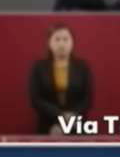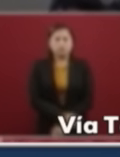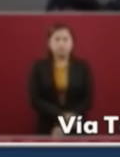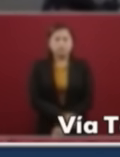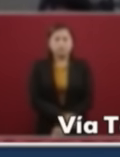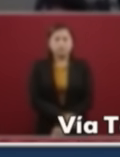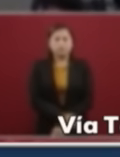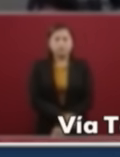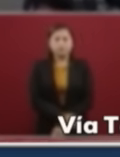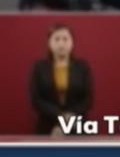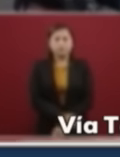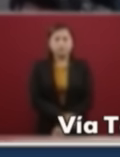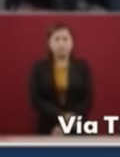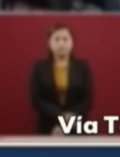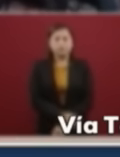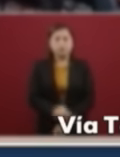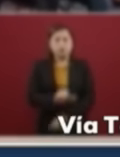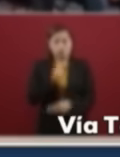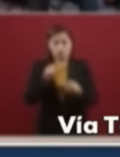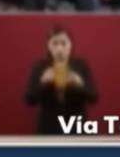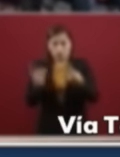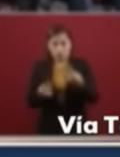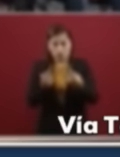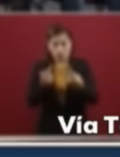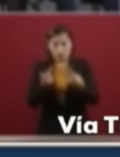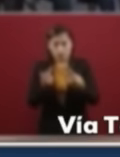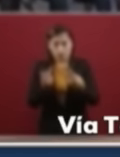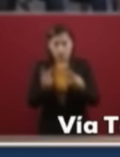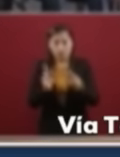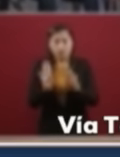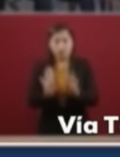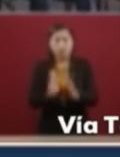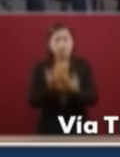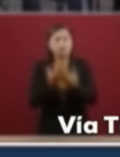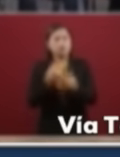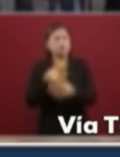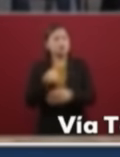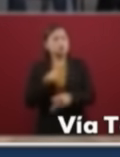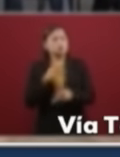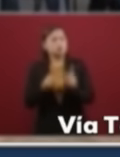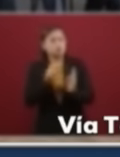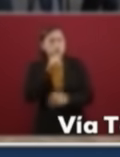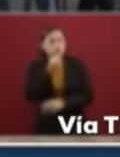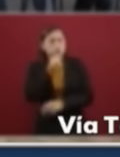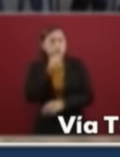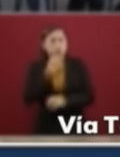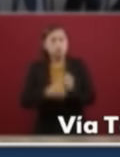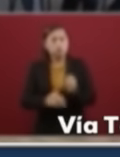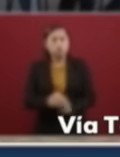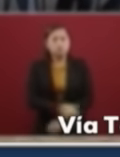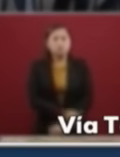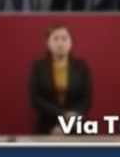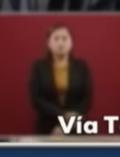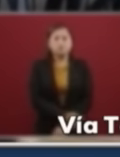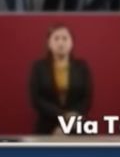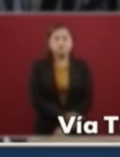lo de pedir las fuentes, que eso jamás se hace. Y se me quedó, pero ya no hubo tiempo, el tema de Venezuela.